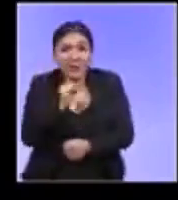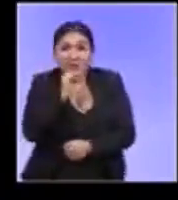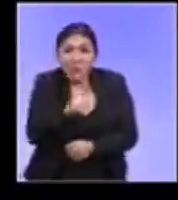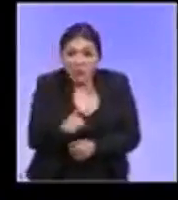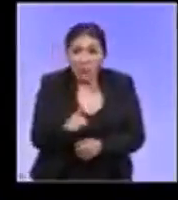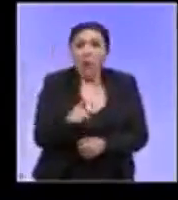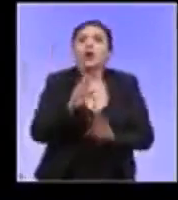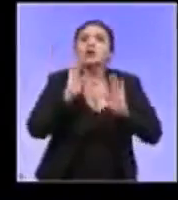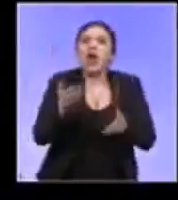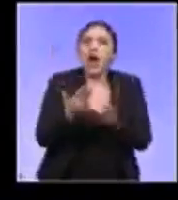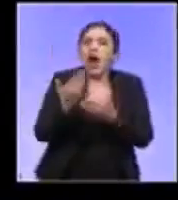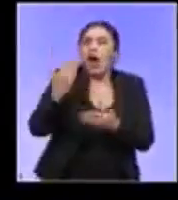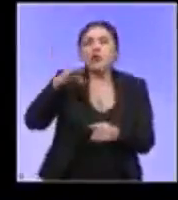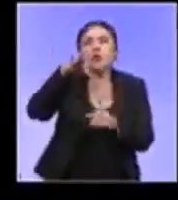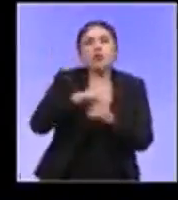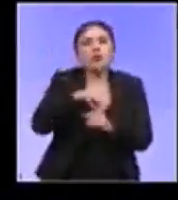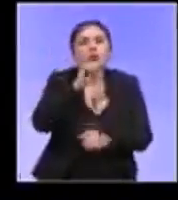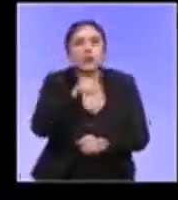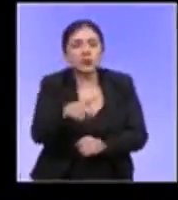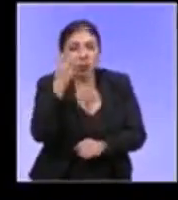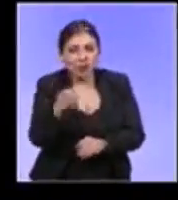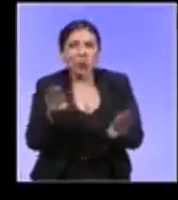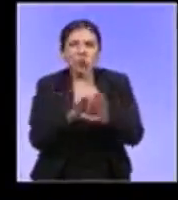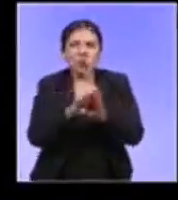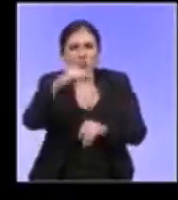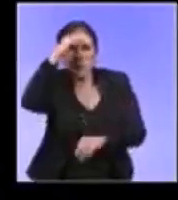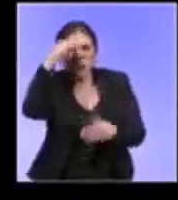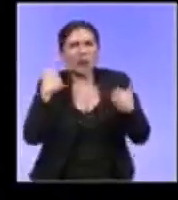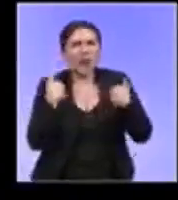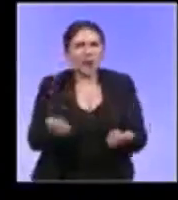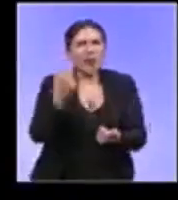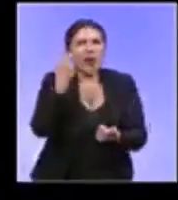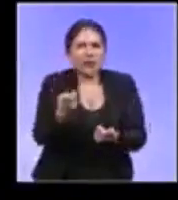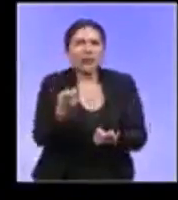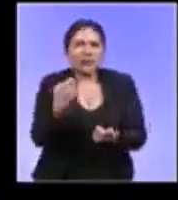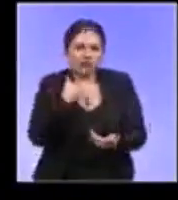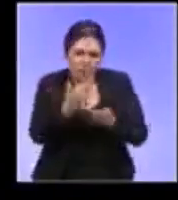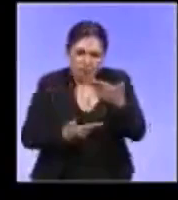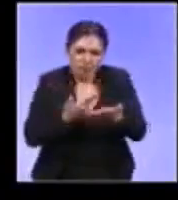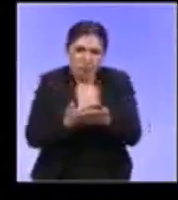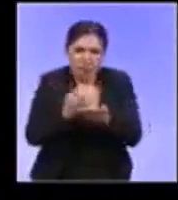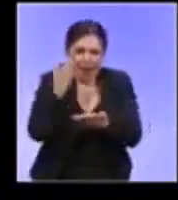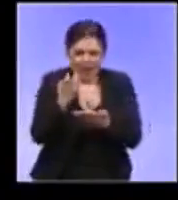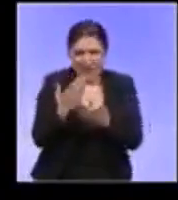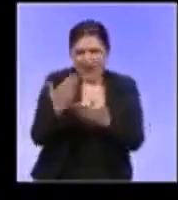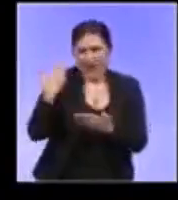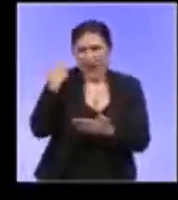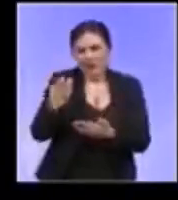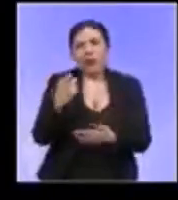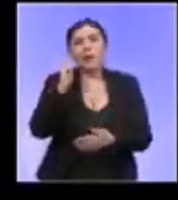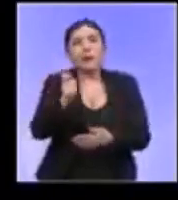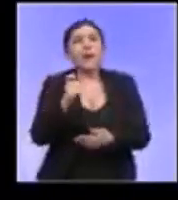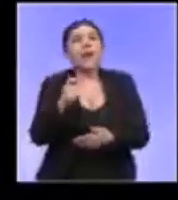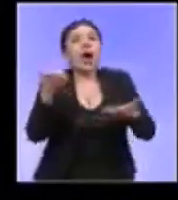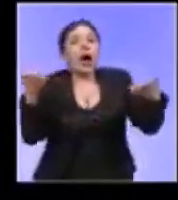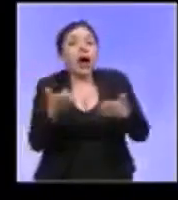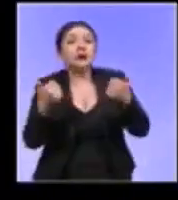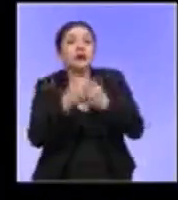votó dicha cuestión la interpretación que exigimos en ese momento fue realizar a la autoridad